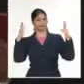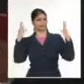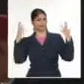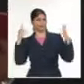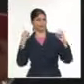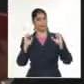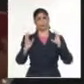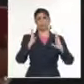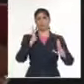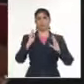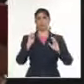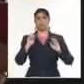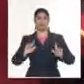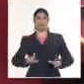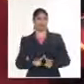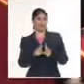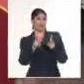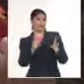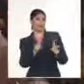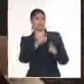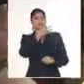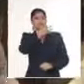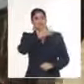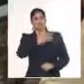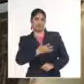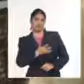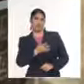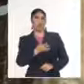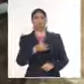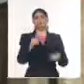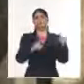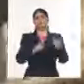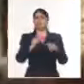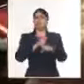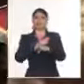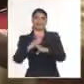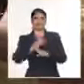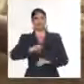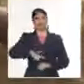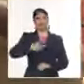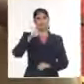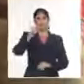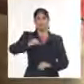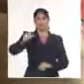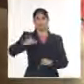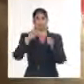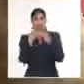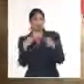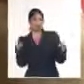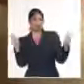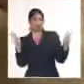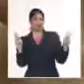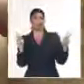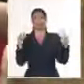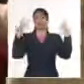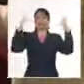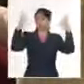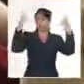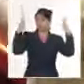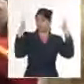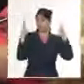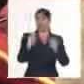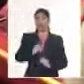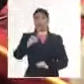Jornada de cumpleaños y honores. En la ceremonia, la felicitación y el reconocimiento a la Premio Nacional